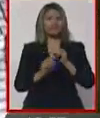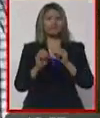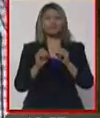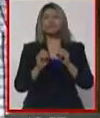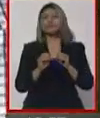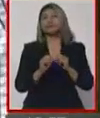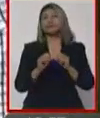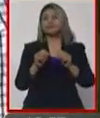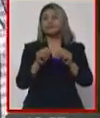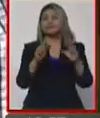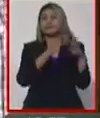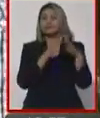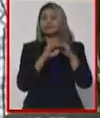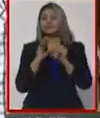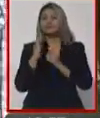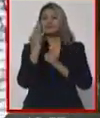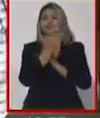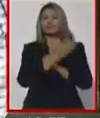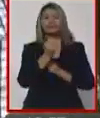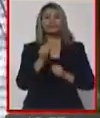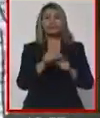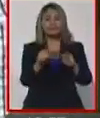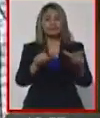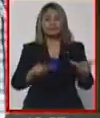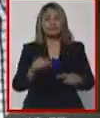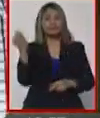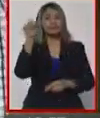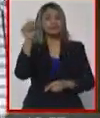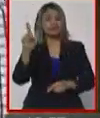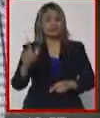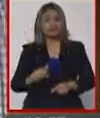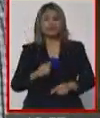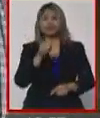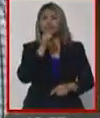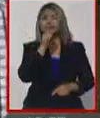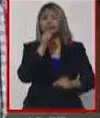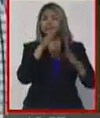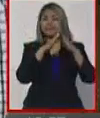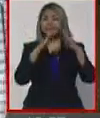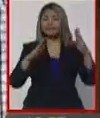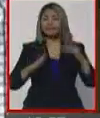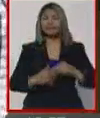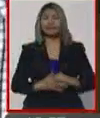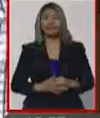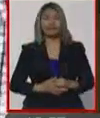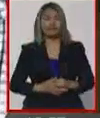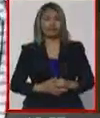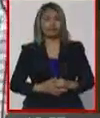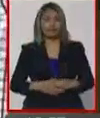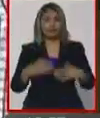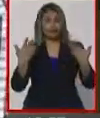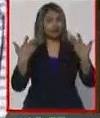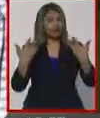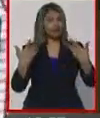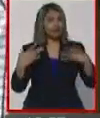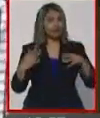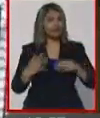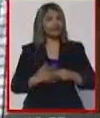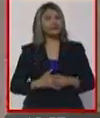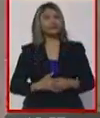Laguna Azul, en un domicilio particular, se procedió